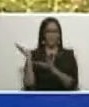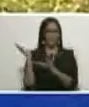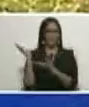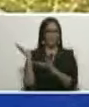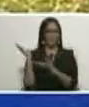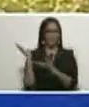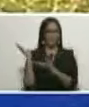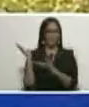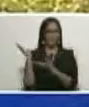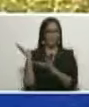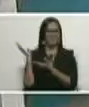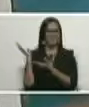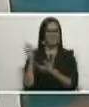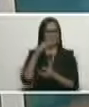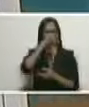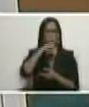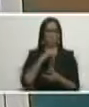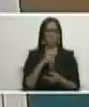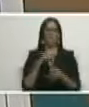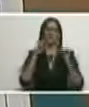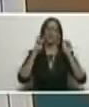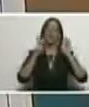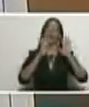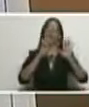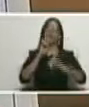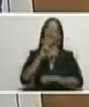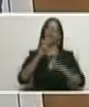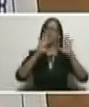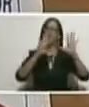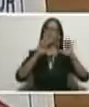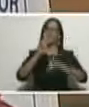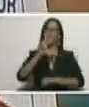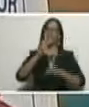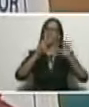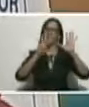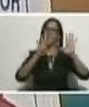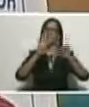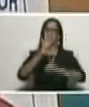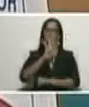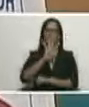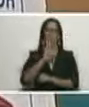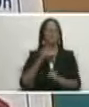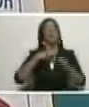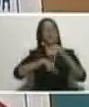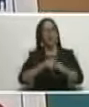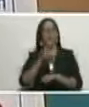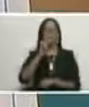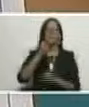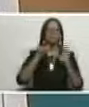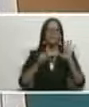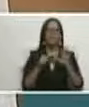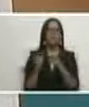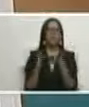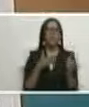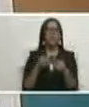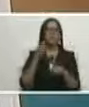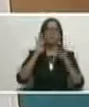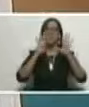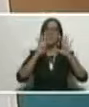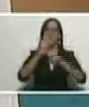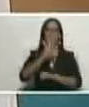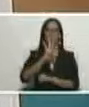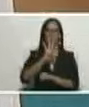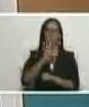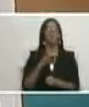de aquellos años 92, 93, 94, cuando él salió un 26 de marzo del 94.